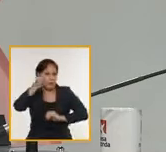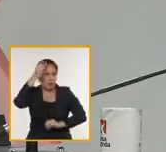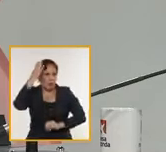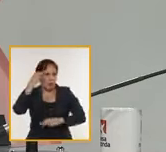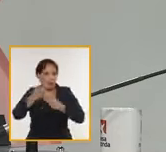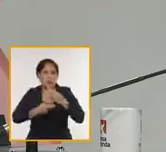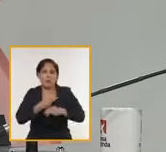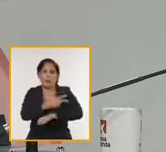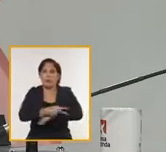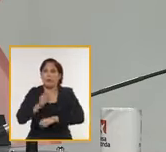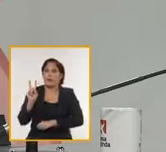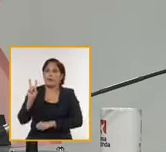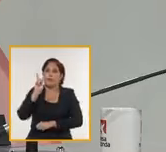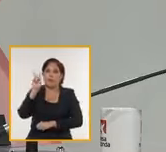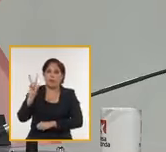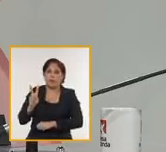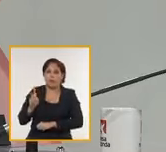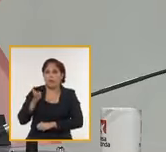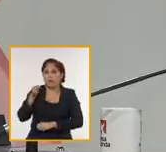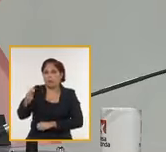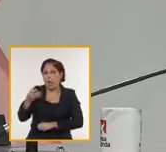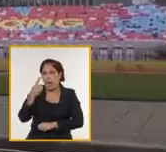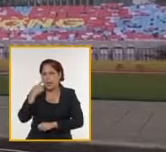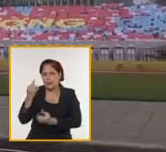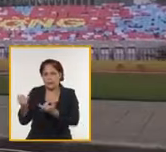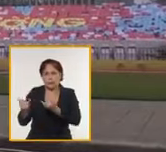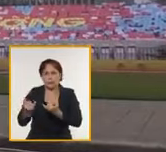esta nación asiática en las últimas horas. Veamos.